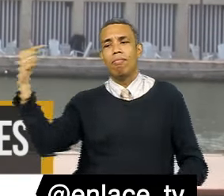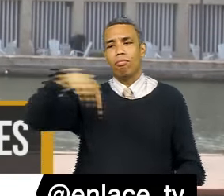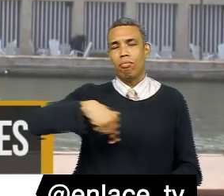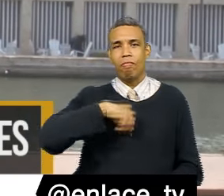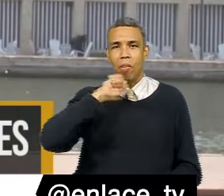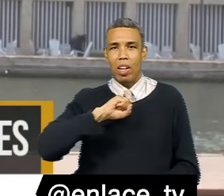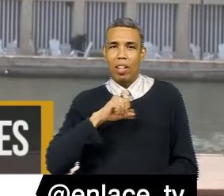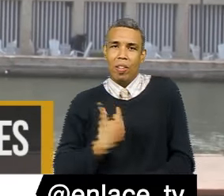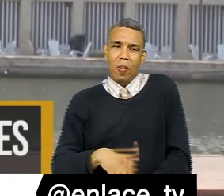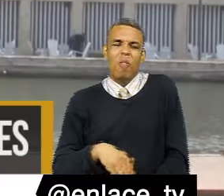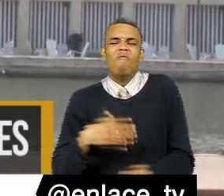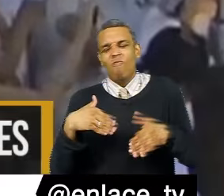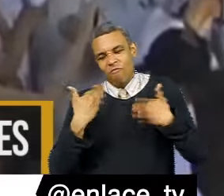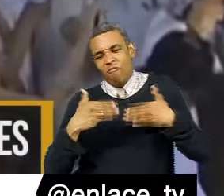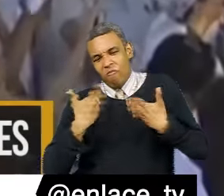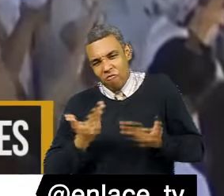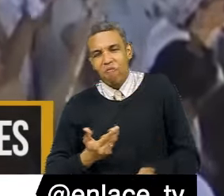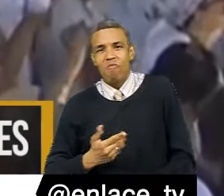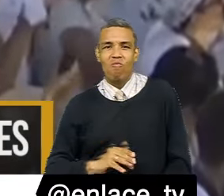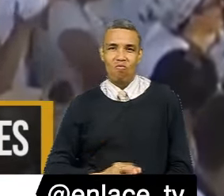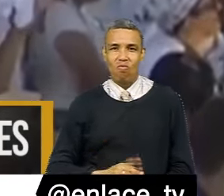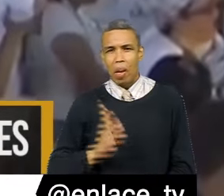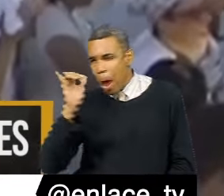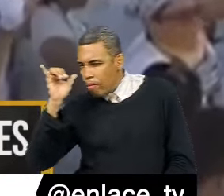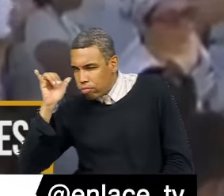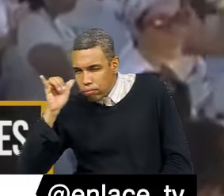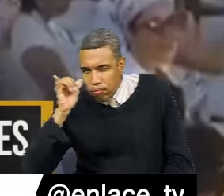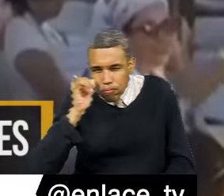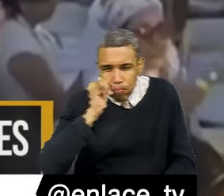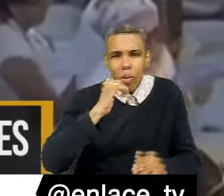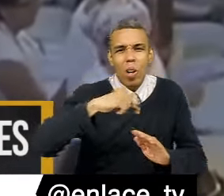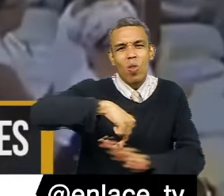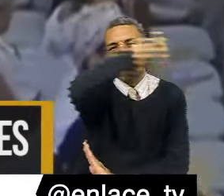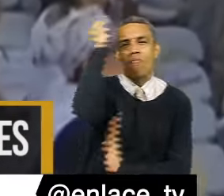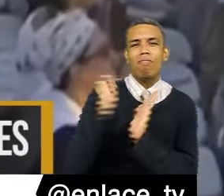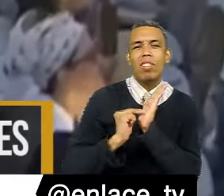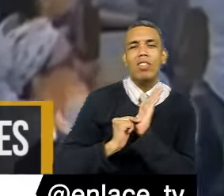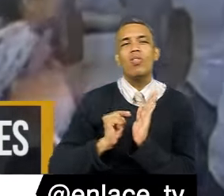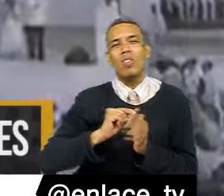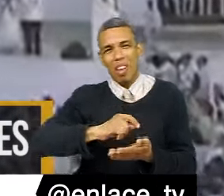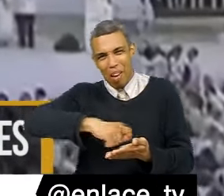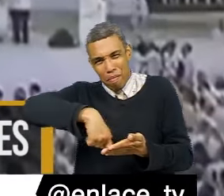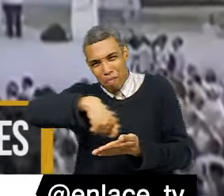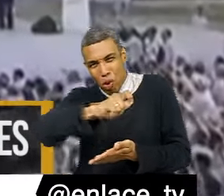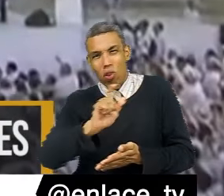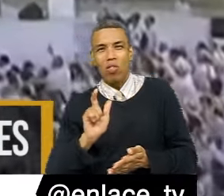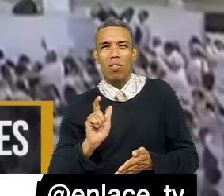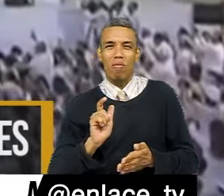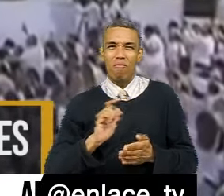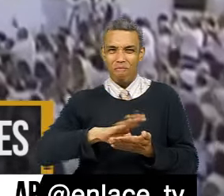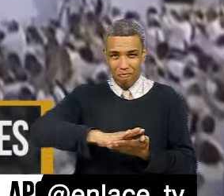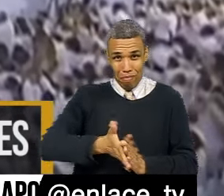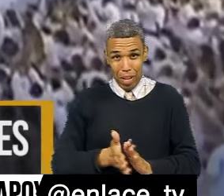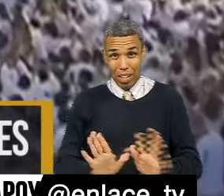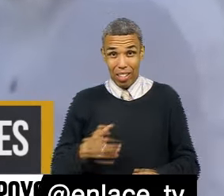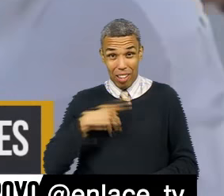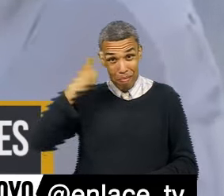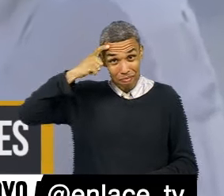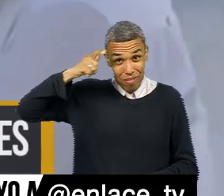la satisfacción del deber cumplido y habernos entregado la información del hecho histórico para Colombia en los últimos 50 años y que se vivió en